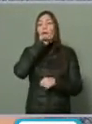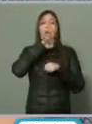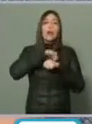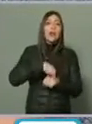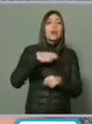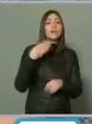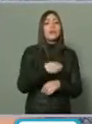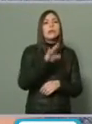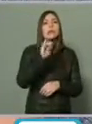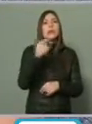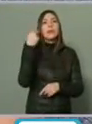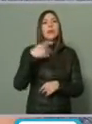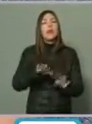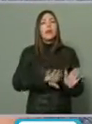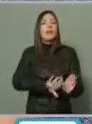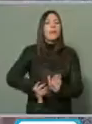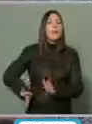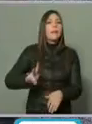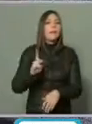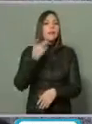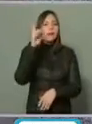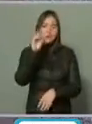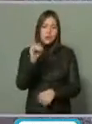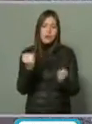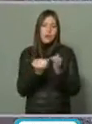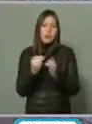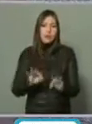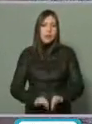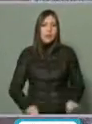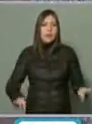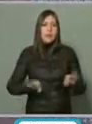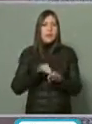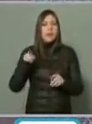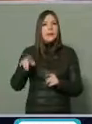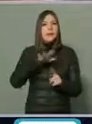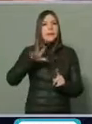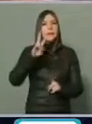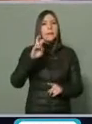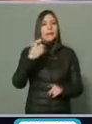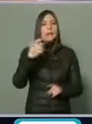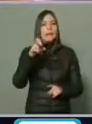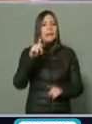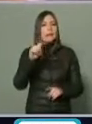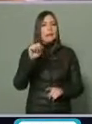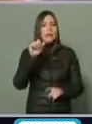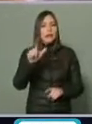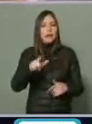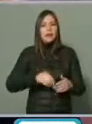en qué alimentos específicamente la podemos encontrar? Fíjate que es una pregunta muy buena por lo siguiente. Los